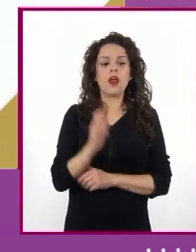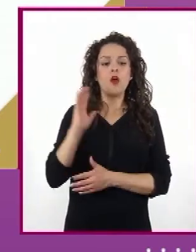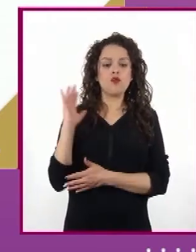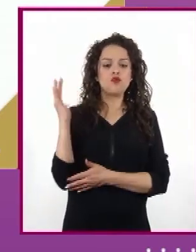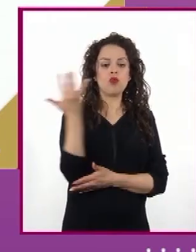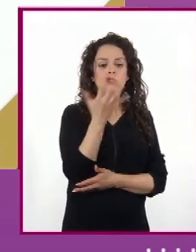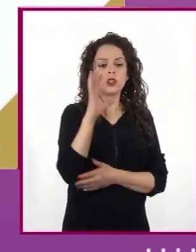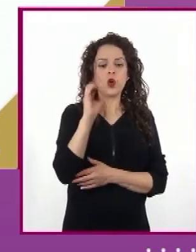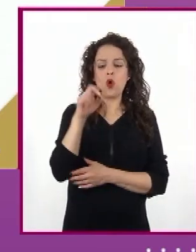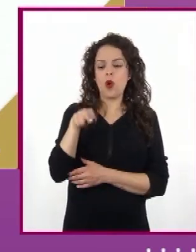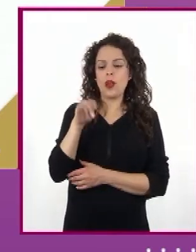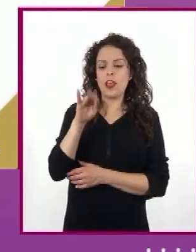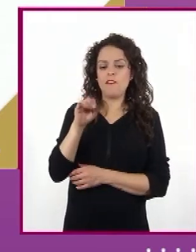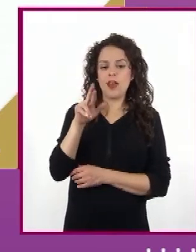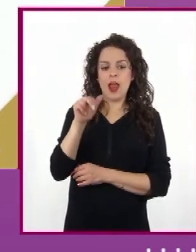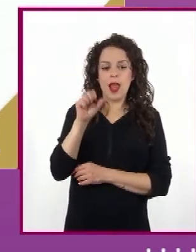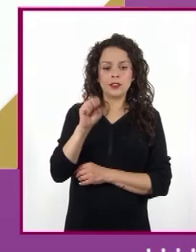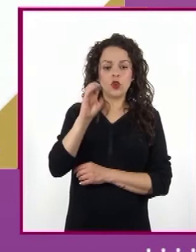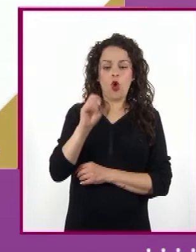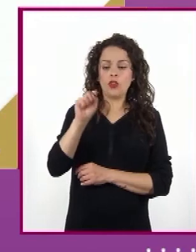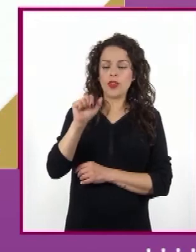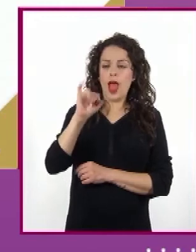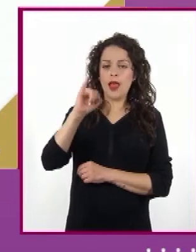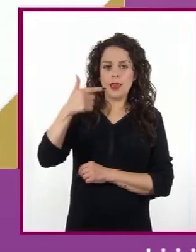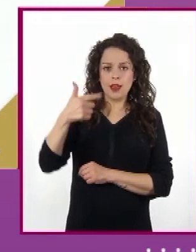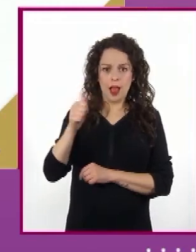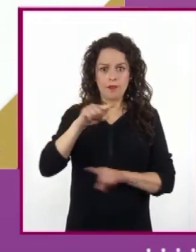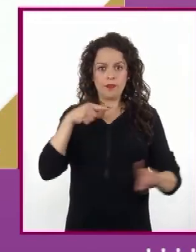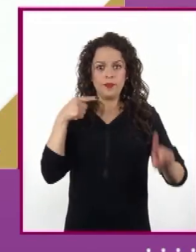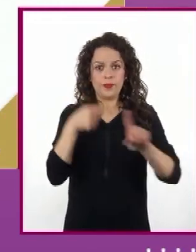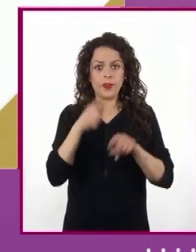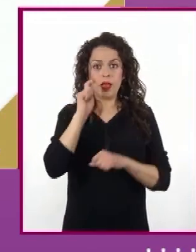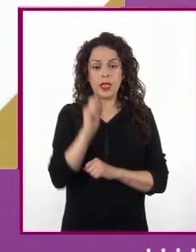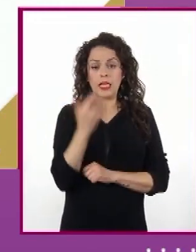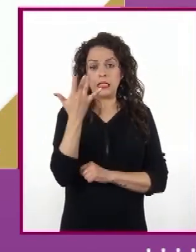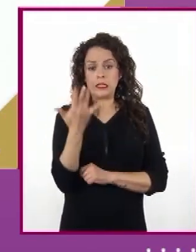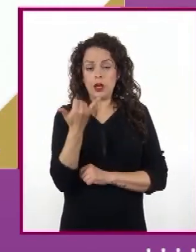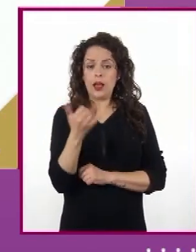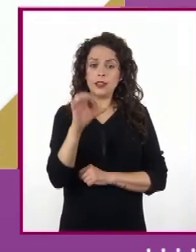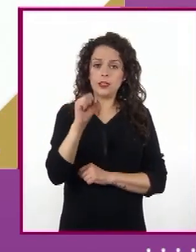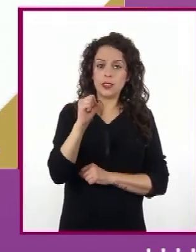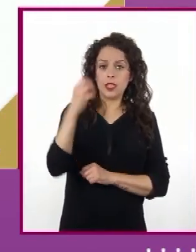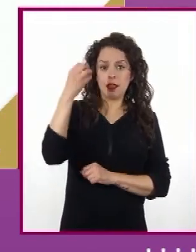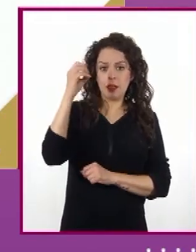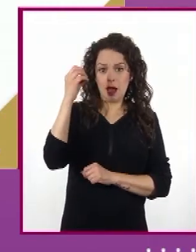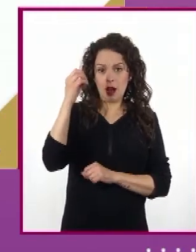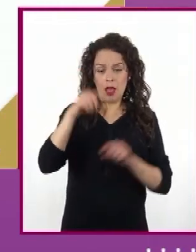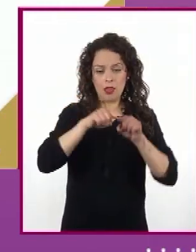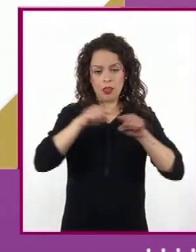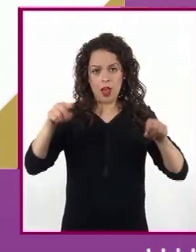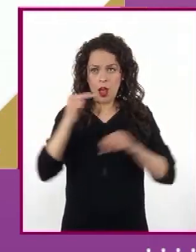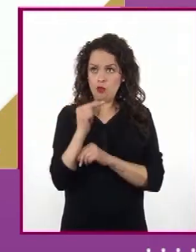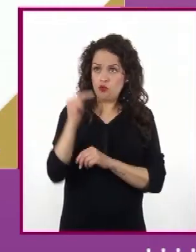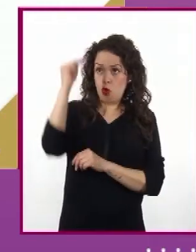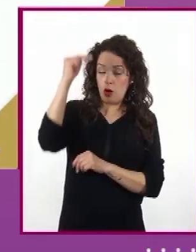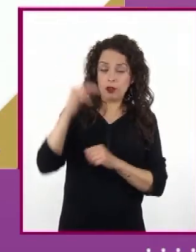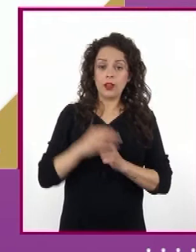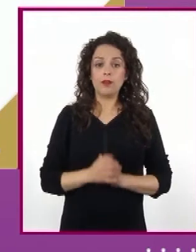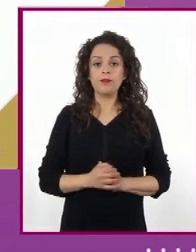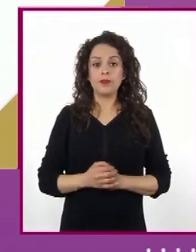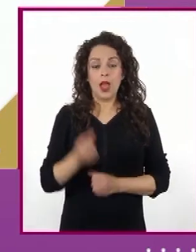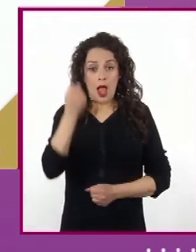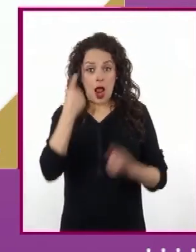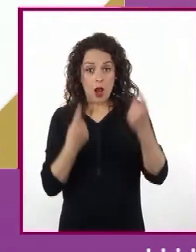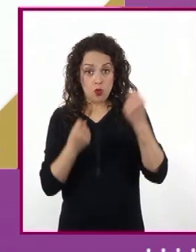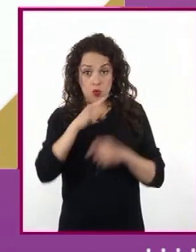coníferas. Su localización corresponde entre los 50 y 60 grados de latitud norte, en algunos